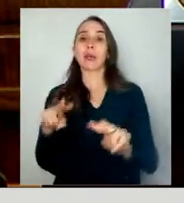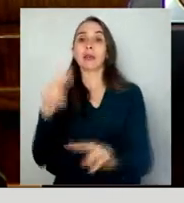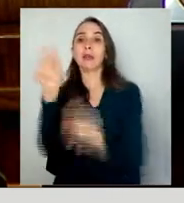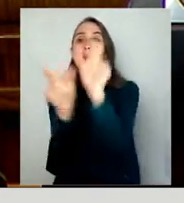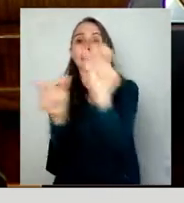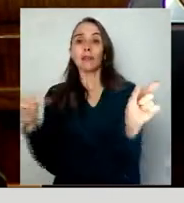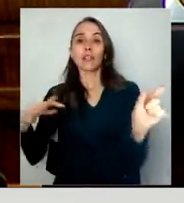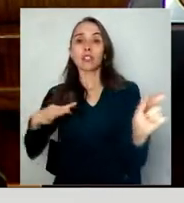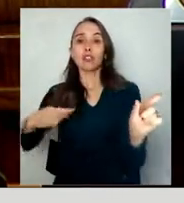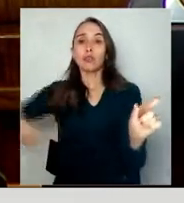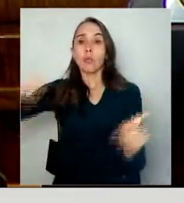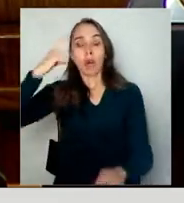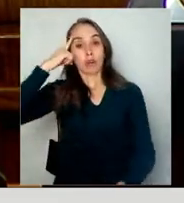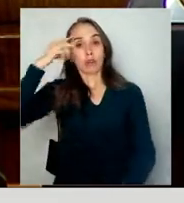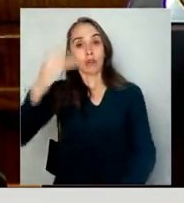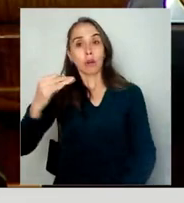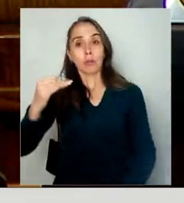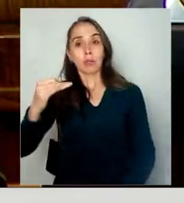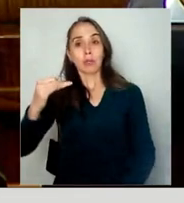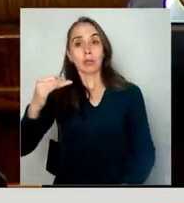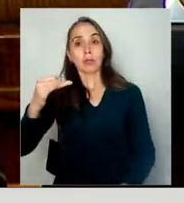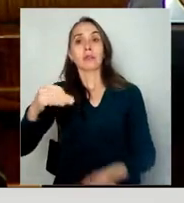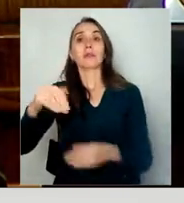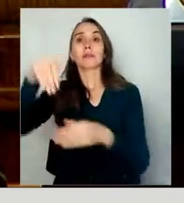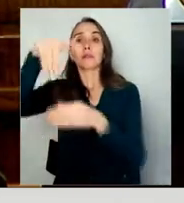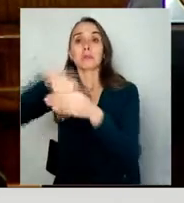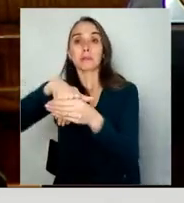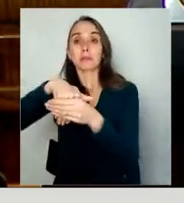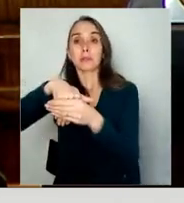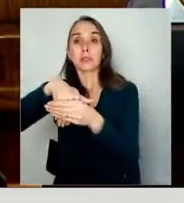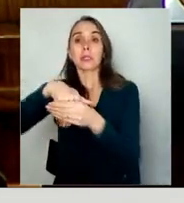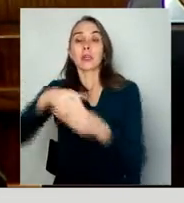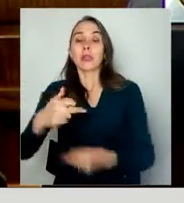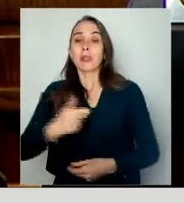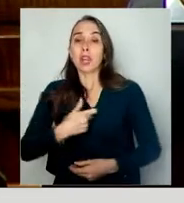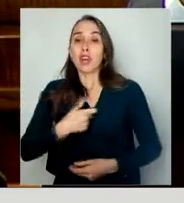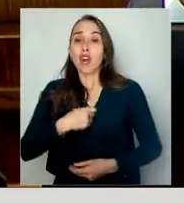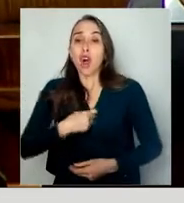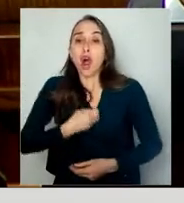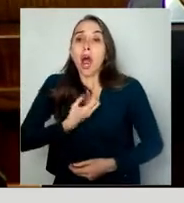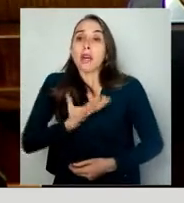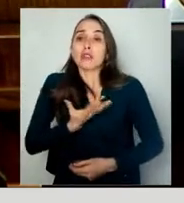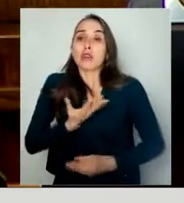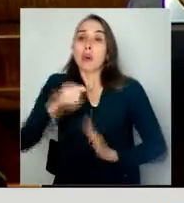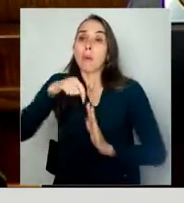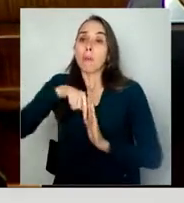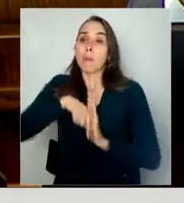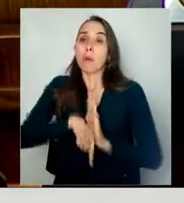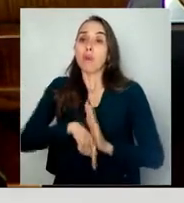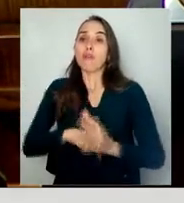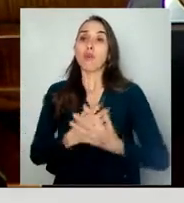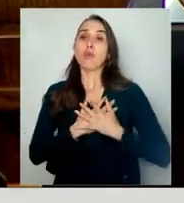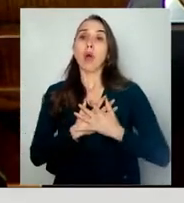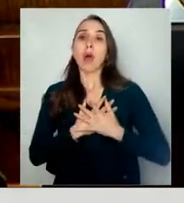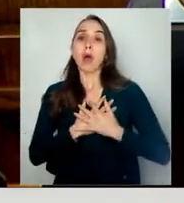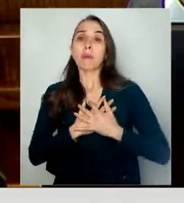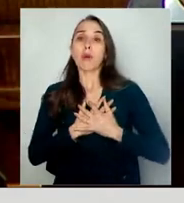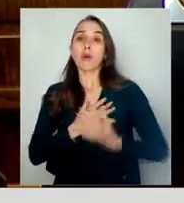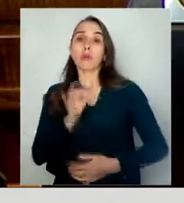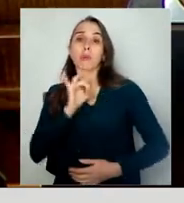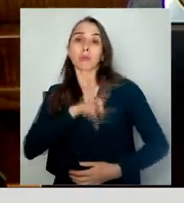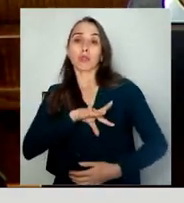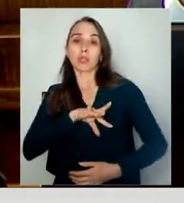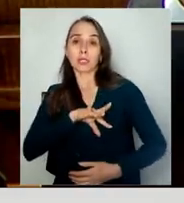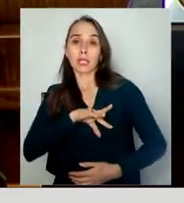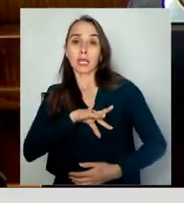pueblo que sacó a relucir desde su corazón el profundo amor por chile y